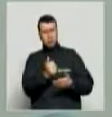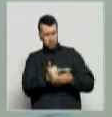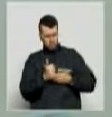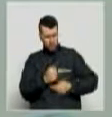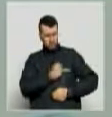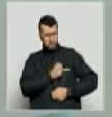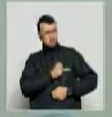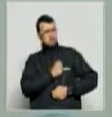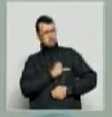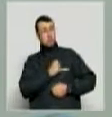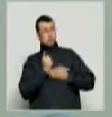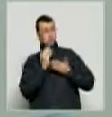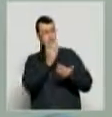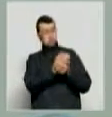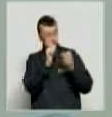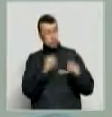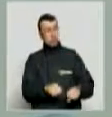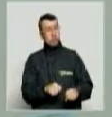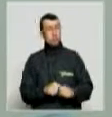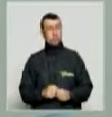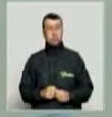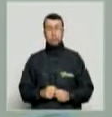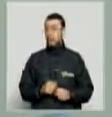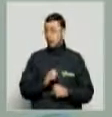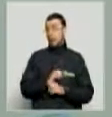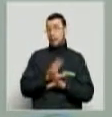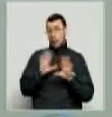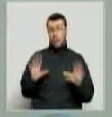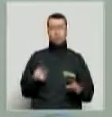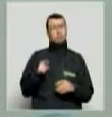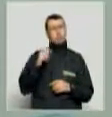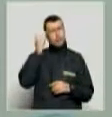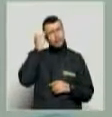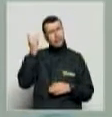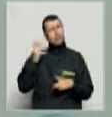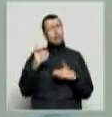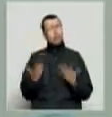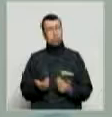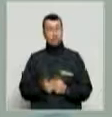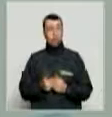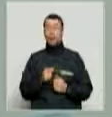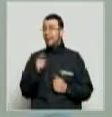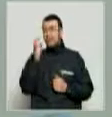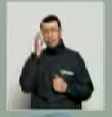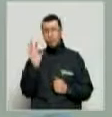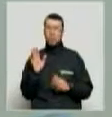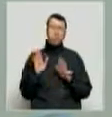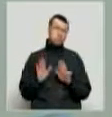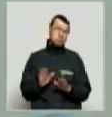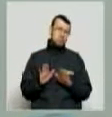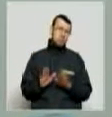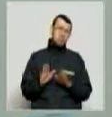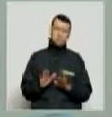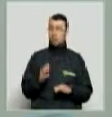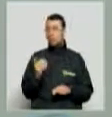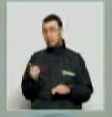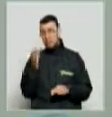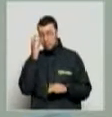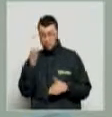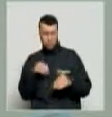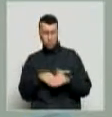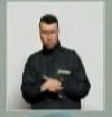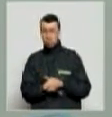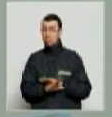cardiovascular. Claro. La idea es de que el examen no se quede solamente en el bolsillo del paciente o en el nochero de la